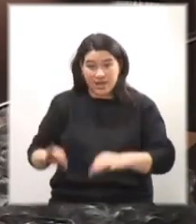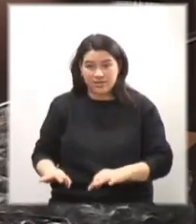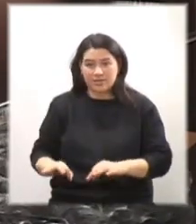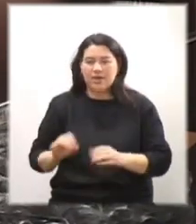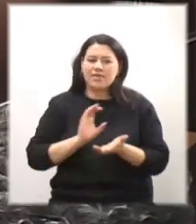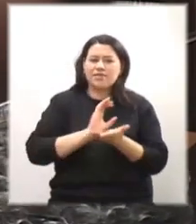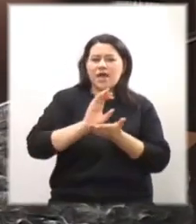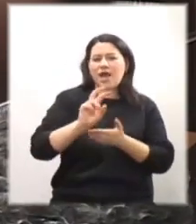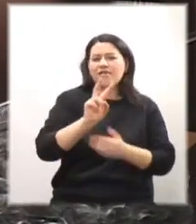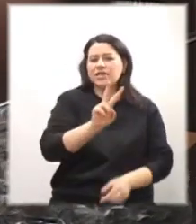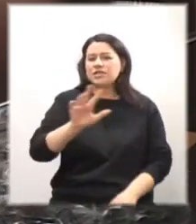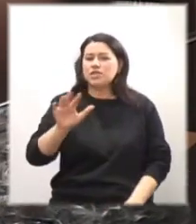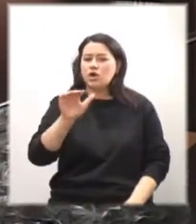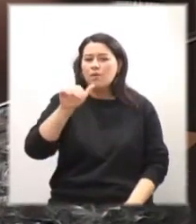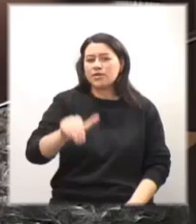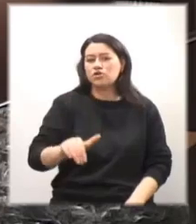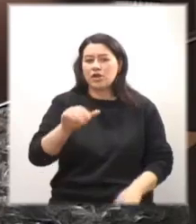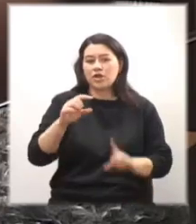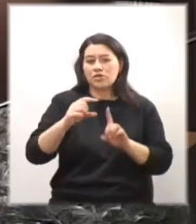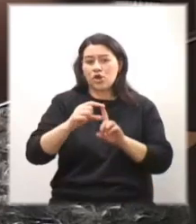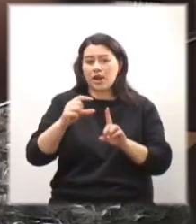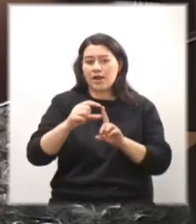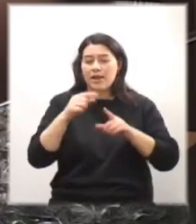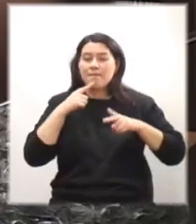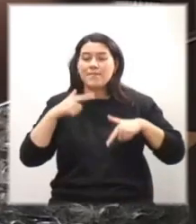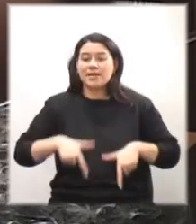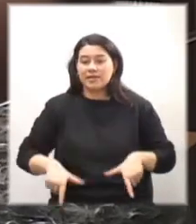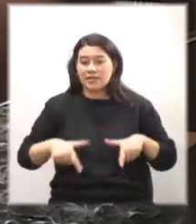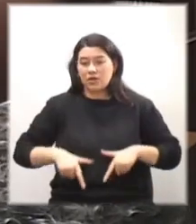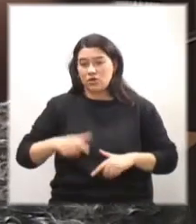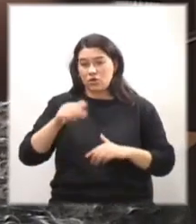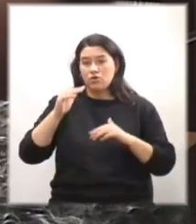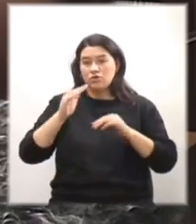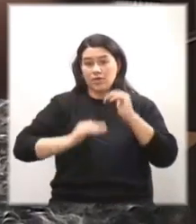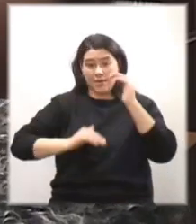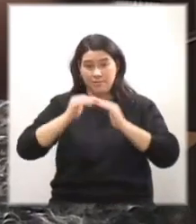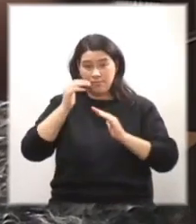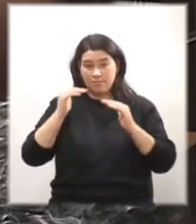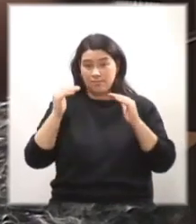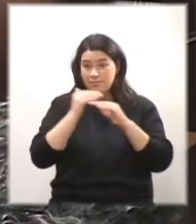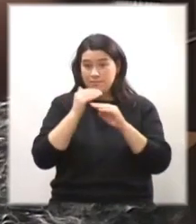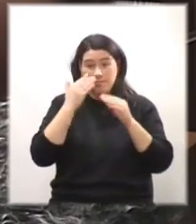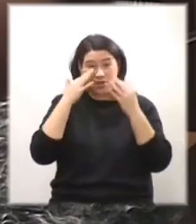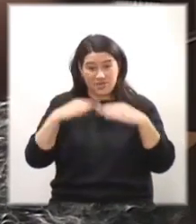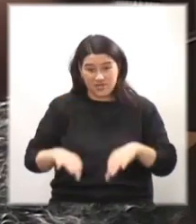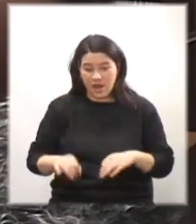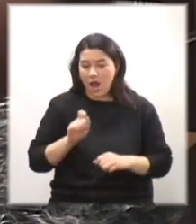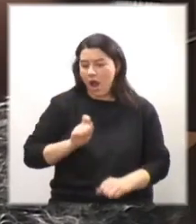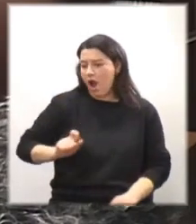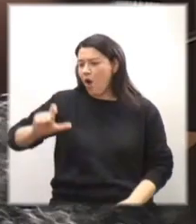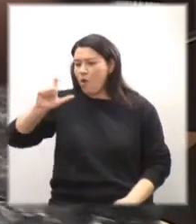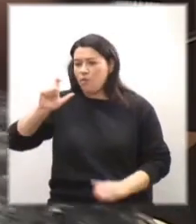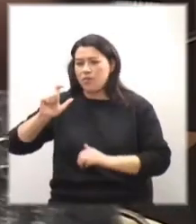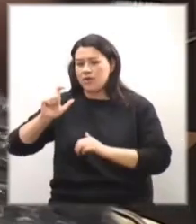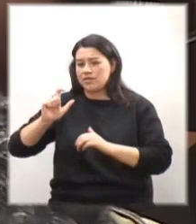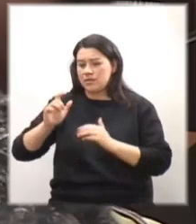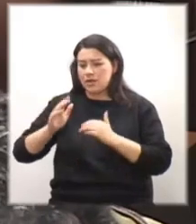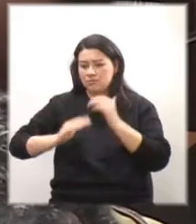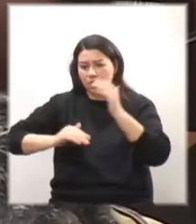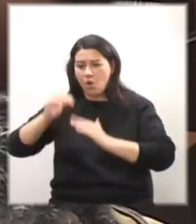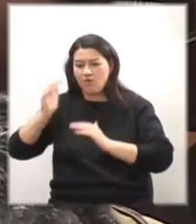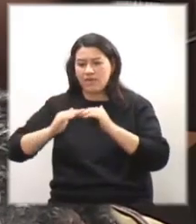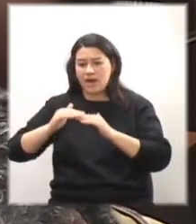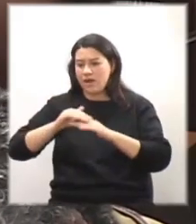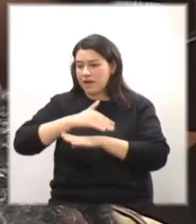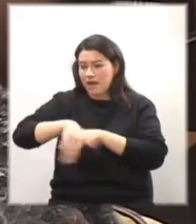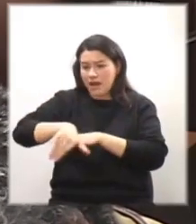Se asignan 25 millones de dólares para el Ministerio de Transporte, pero en realidad se incrementan las obras viales que se van